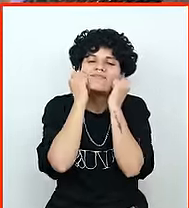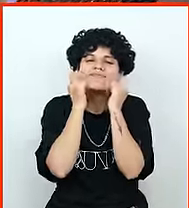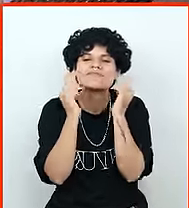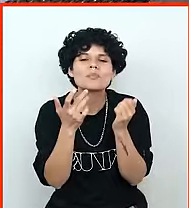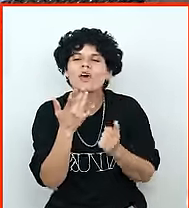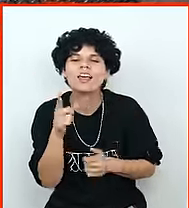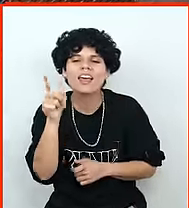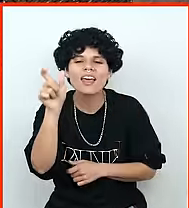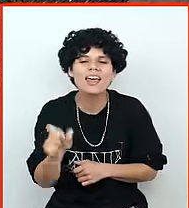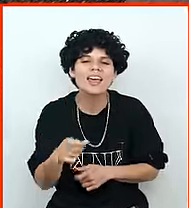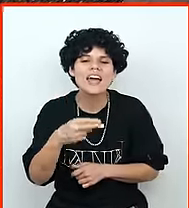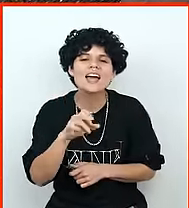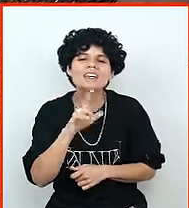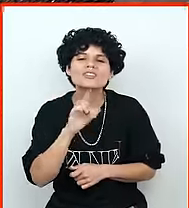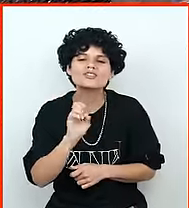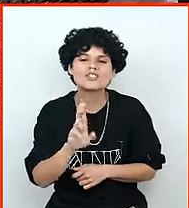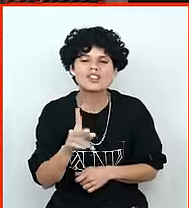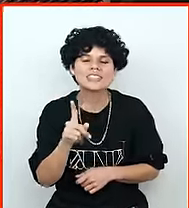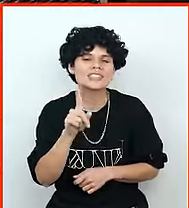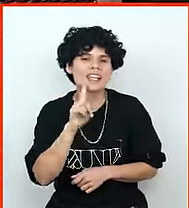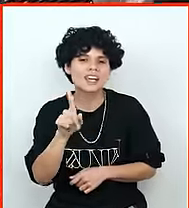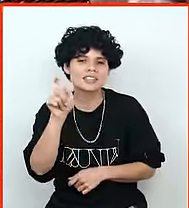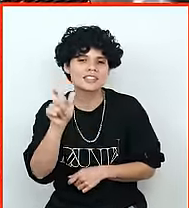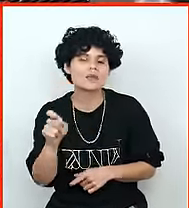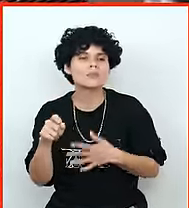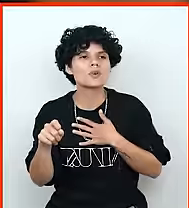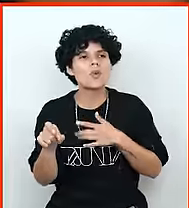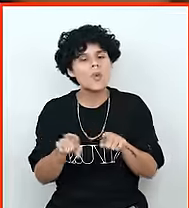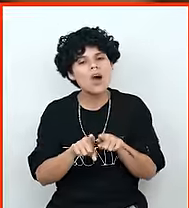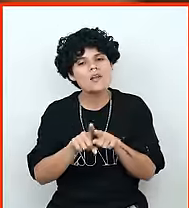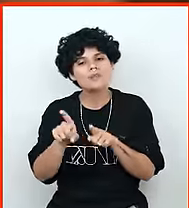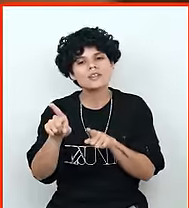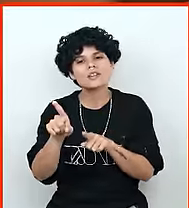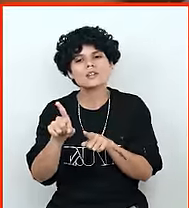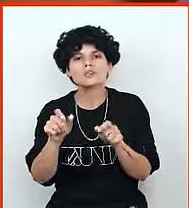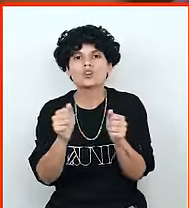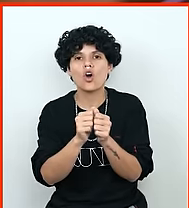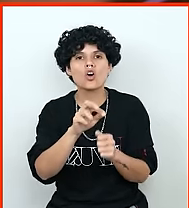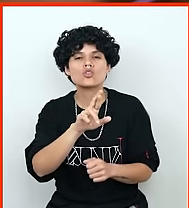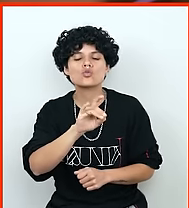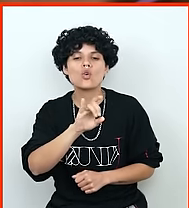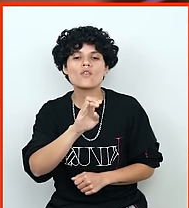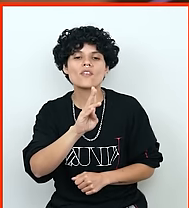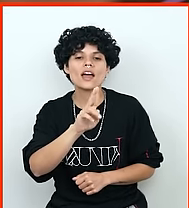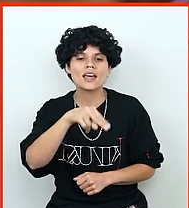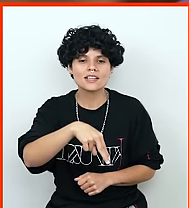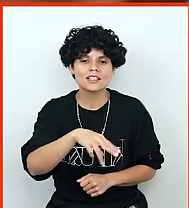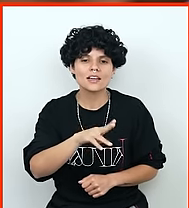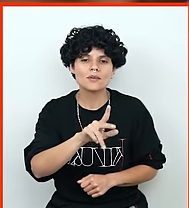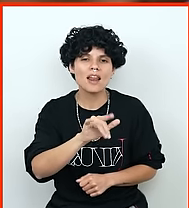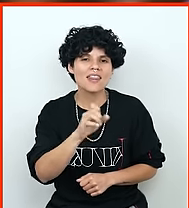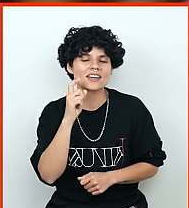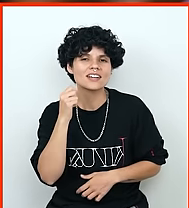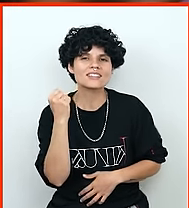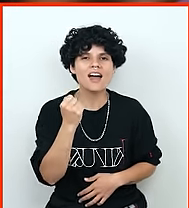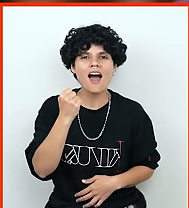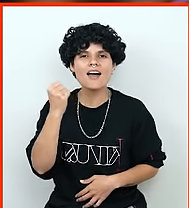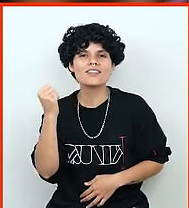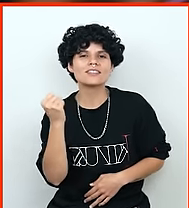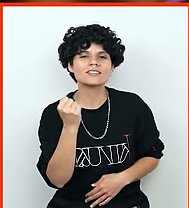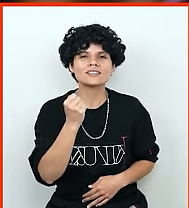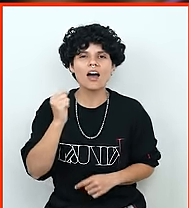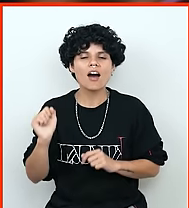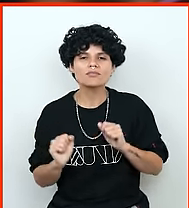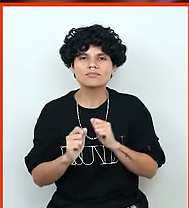está ahí Héctor Lavoe? Cuéntalo sí. Un poco. ¿Por qué está Héctor? Bueno, Héctor Lavoe es una de mis grandes influencias junto con Rubén Blades. Me gusta mucho la salsa. Me